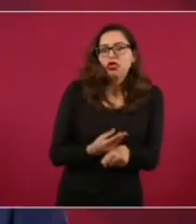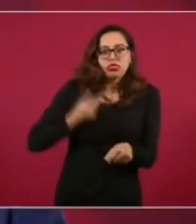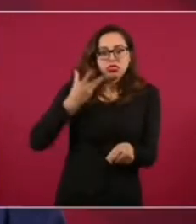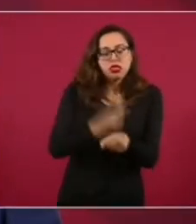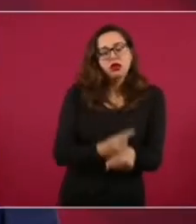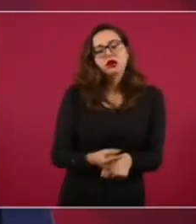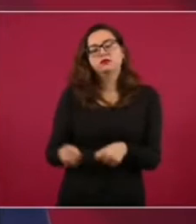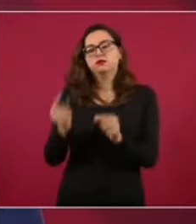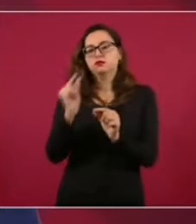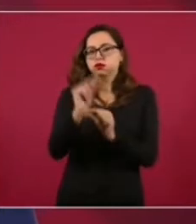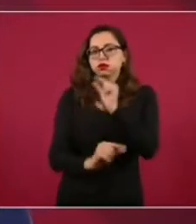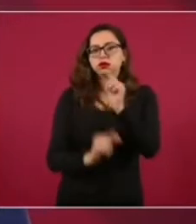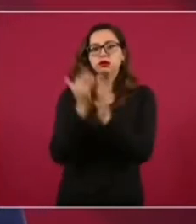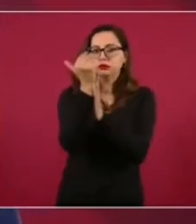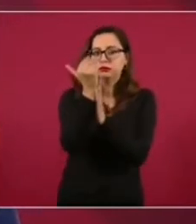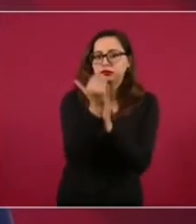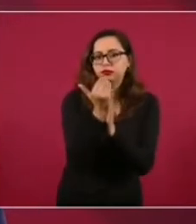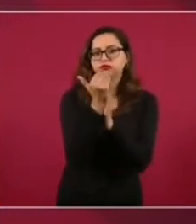todos los días. No